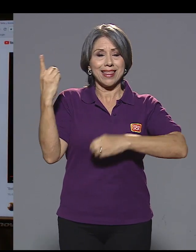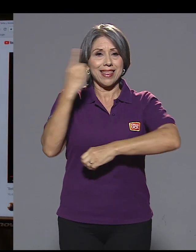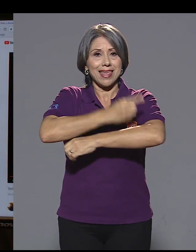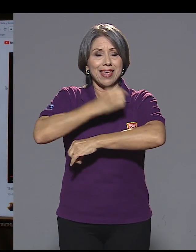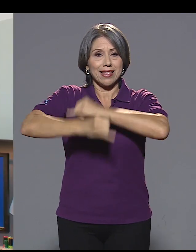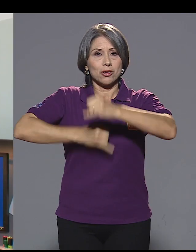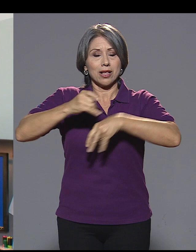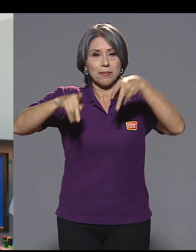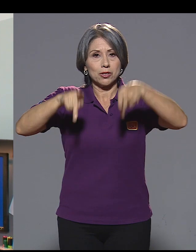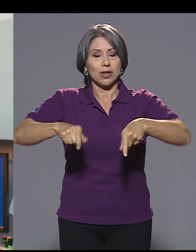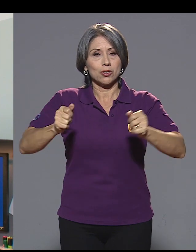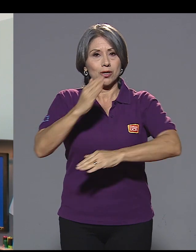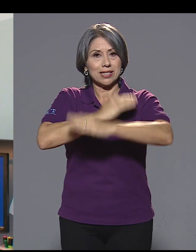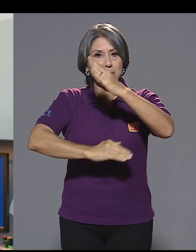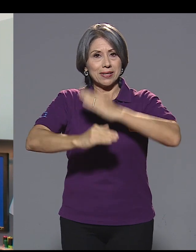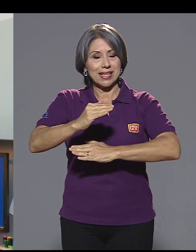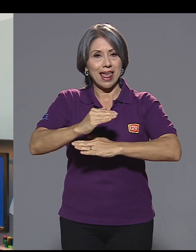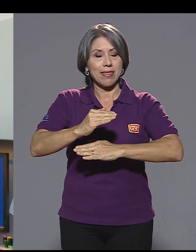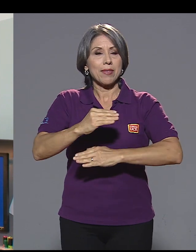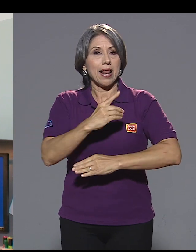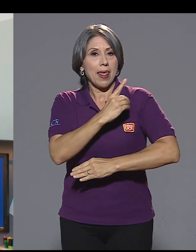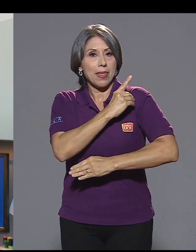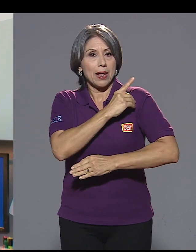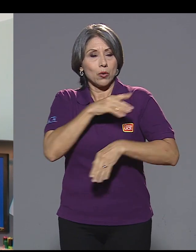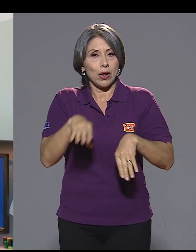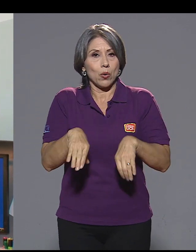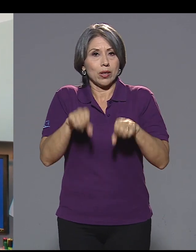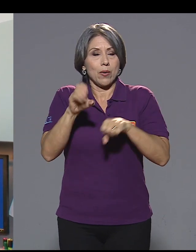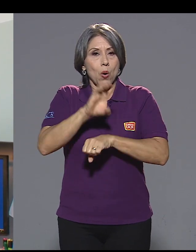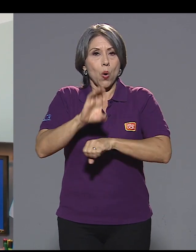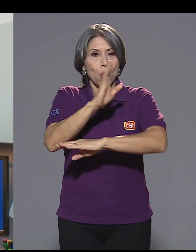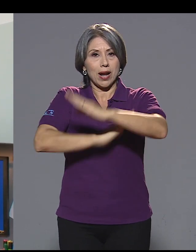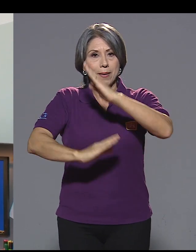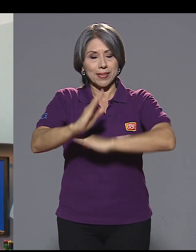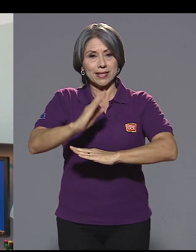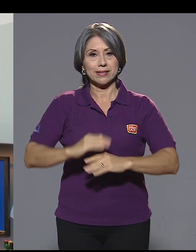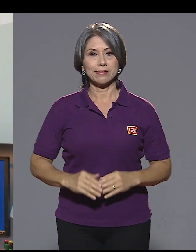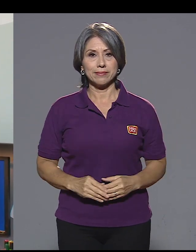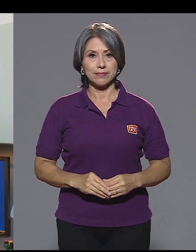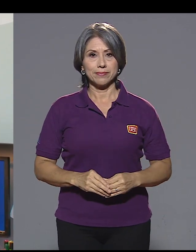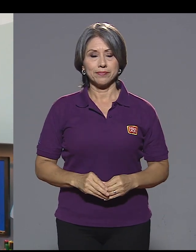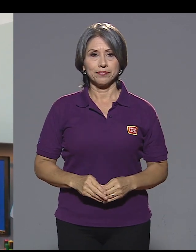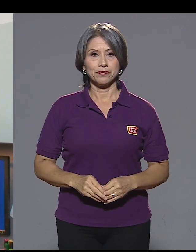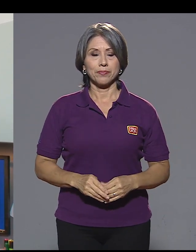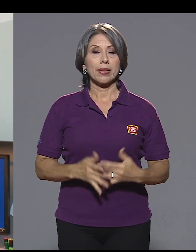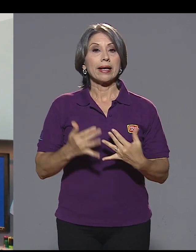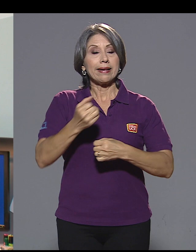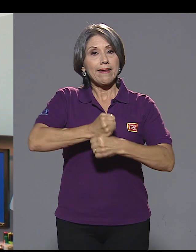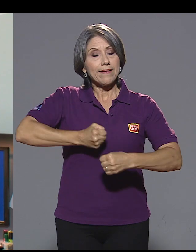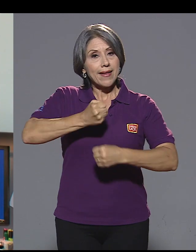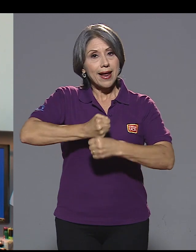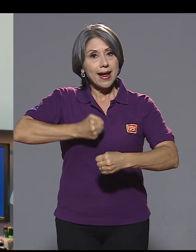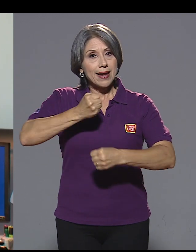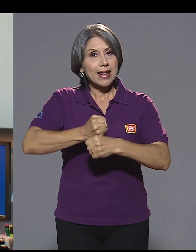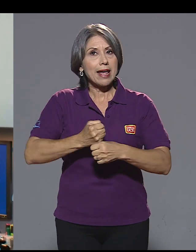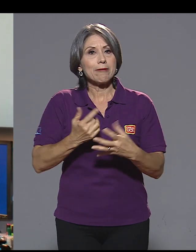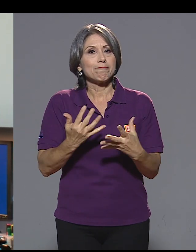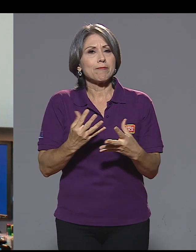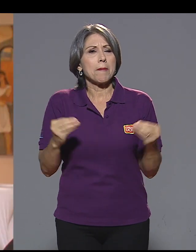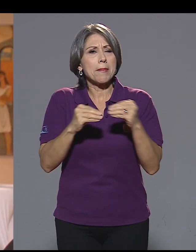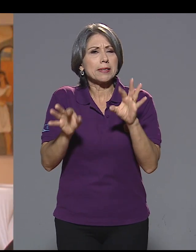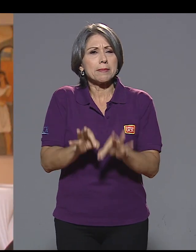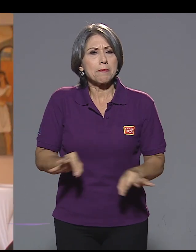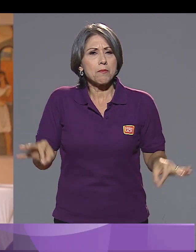de las Personas con Discapacidad la directora ejecutiva de CONAPDIS. Que es la tarea, creemos,